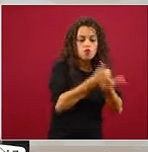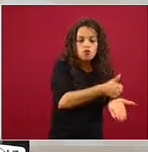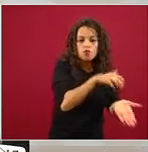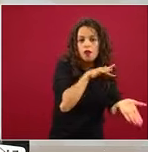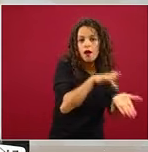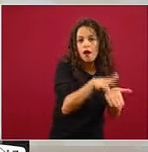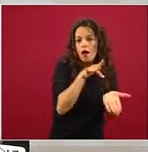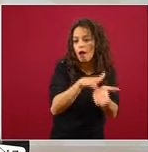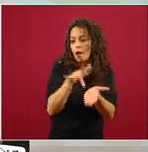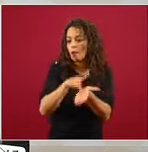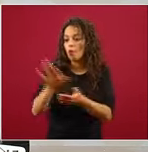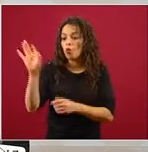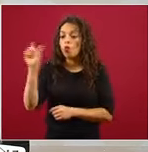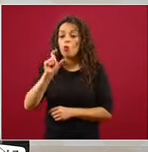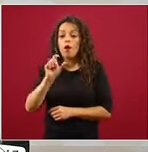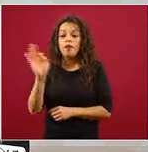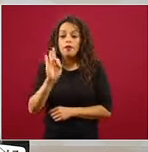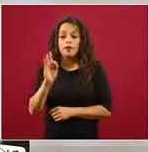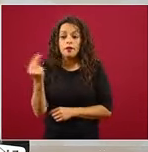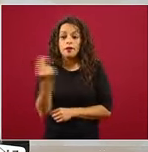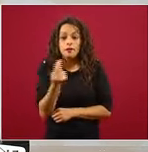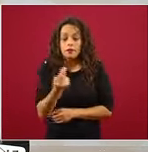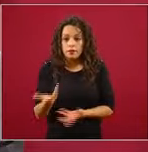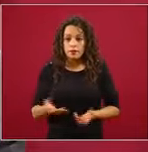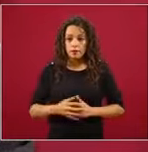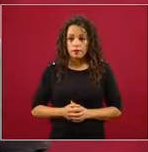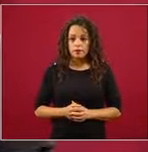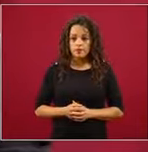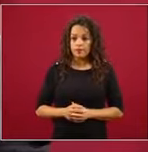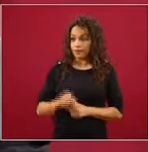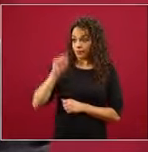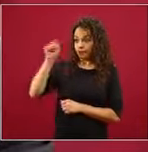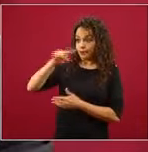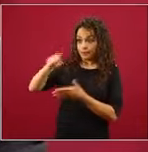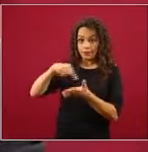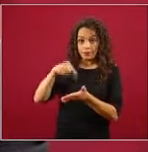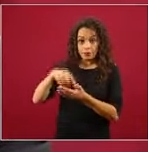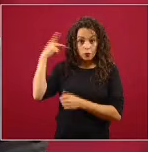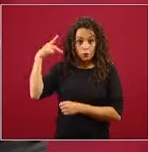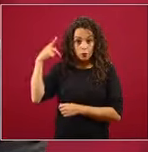comentamos en la cooperativa Tosepan, en Cuetzalan, Puebla, fue el